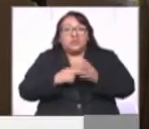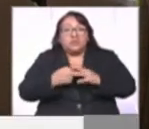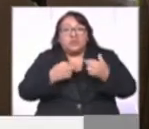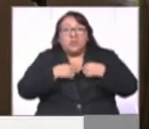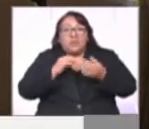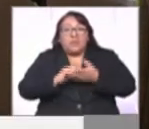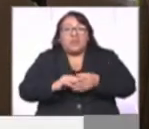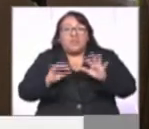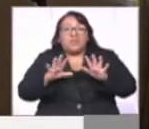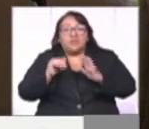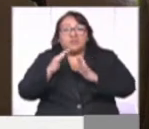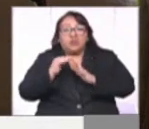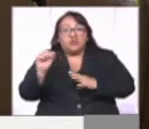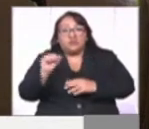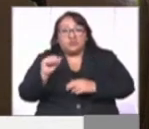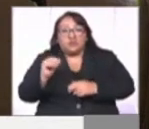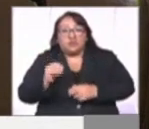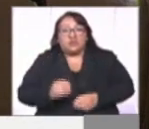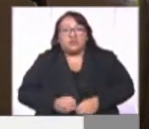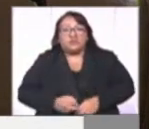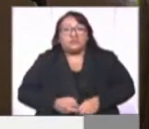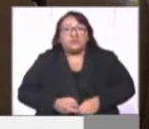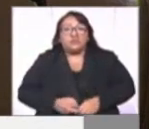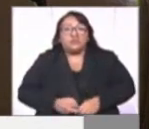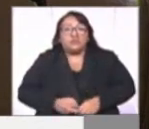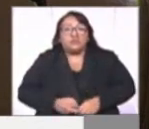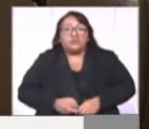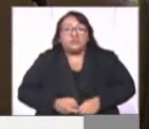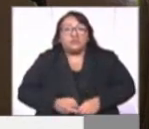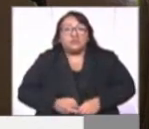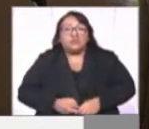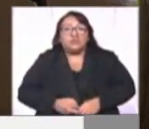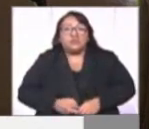más de 10 millones de soles que corren el riesgo de prescribir.